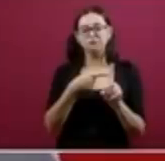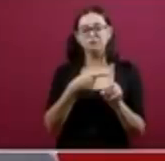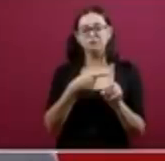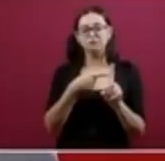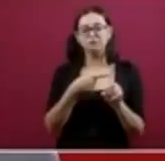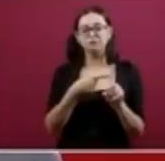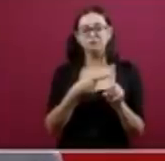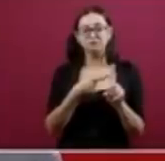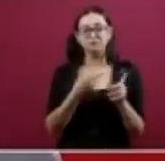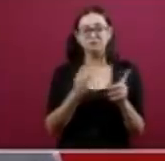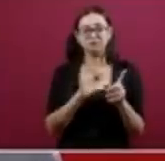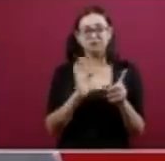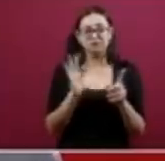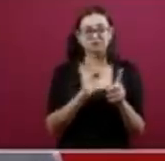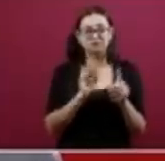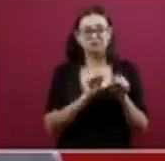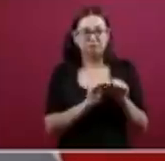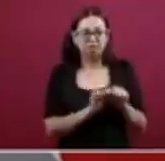influyente.